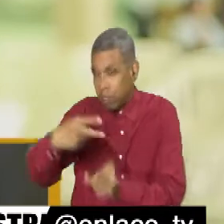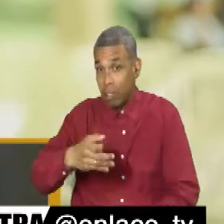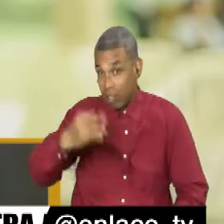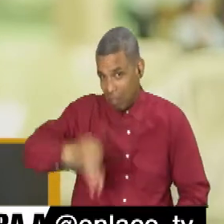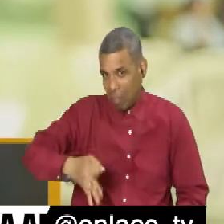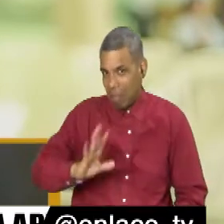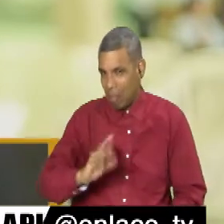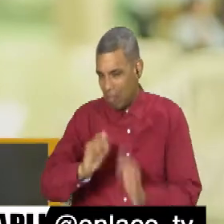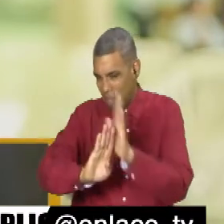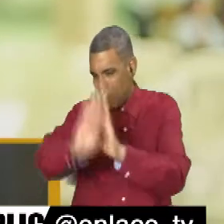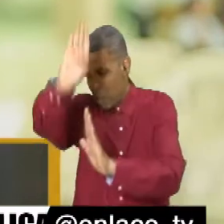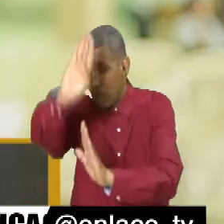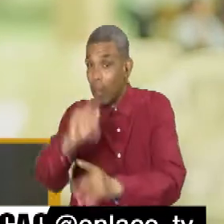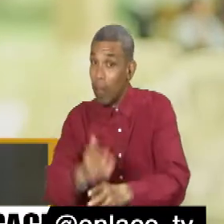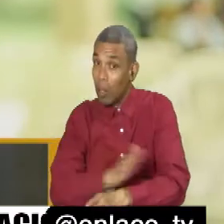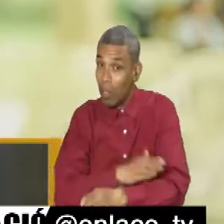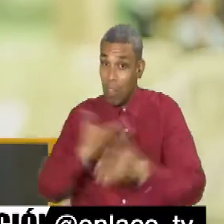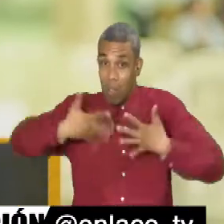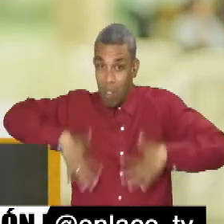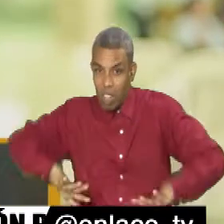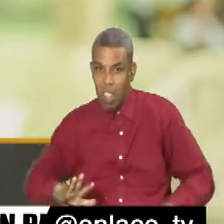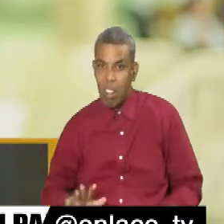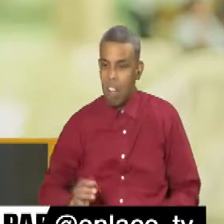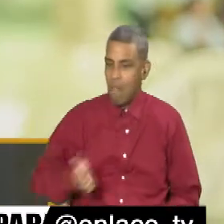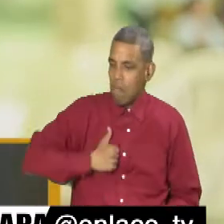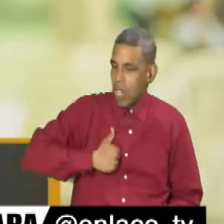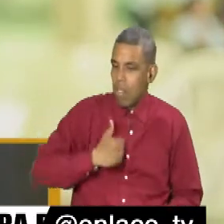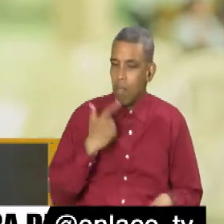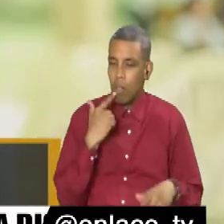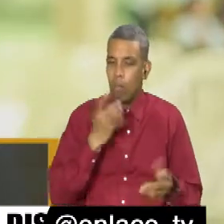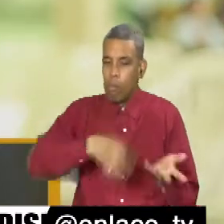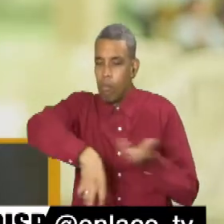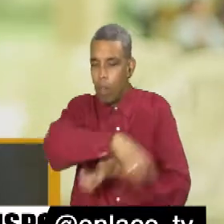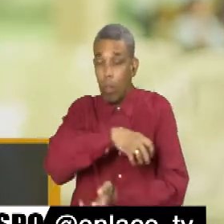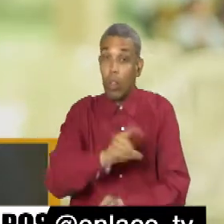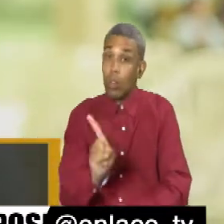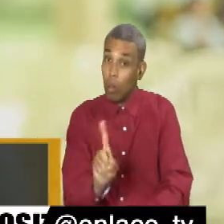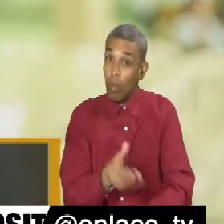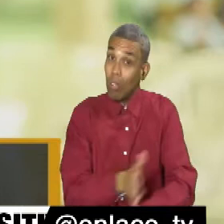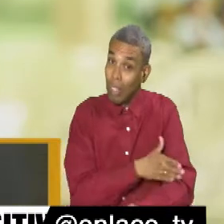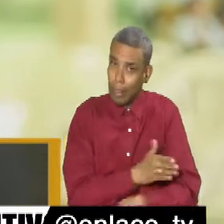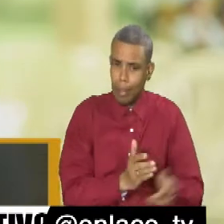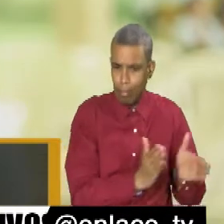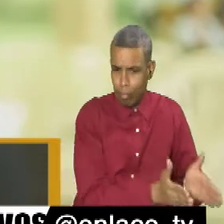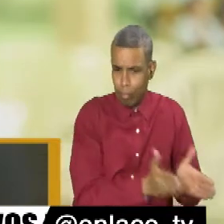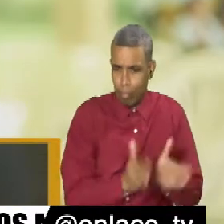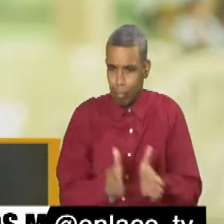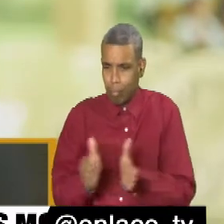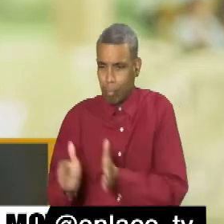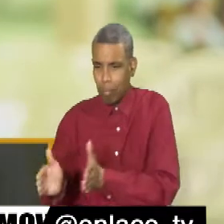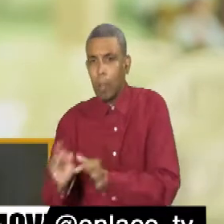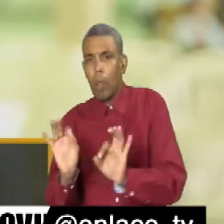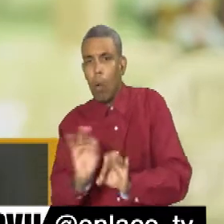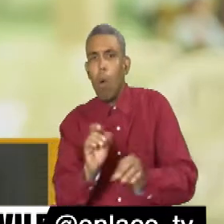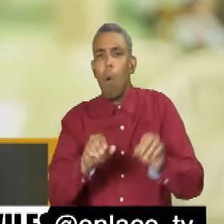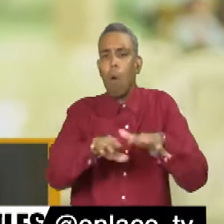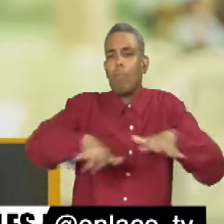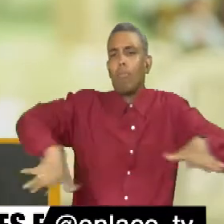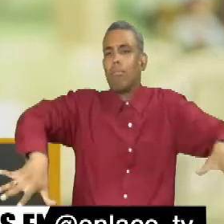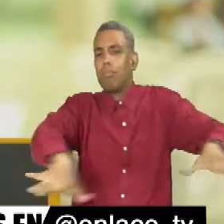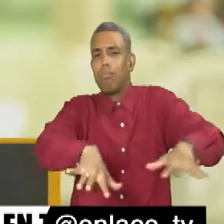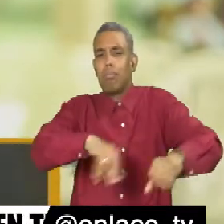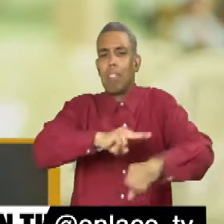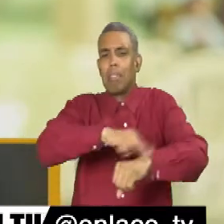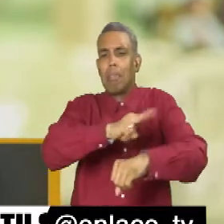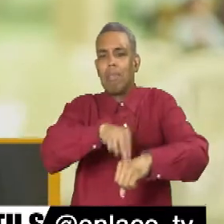planificada, responsable, concertada, que no entre en contravención con la sostenibilidad de este ecosistema. Y en esa medida lo que necesitamos es ordenar